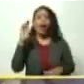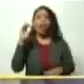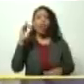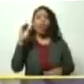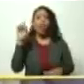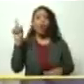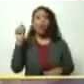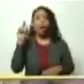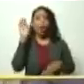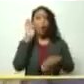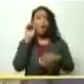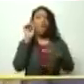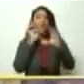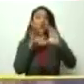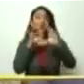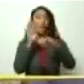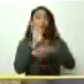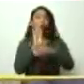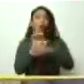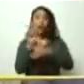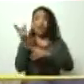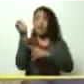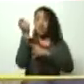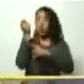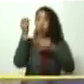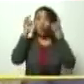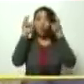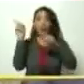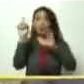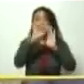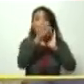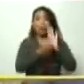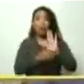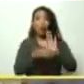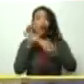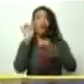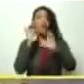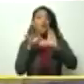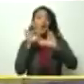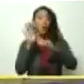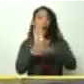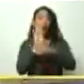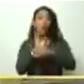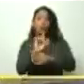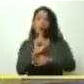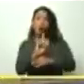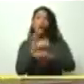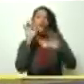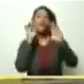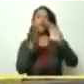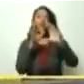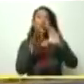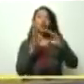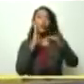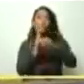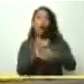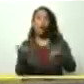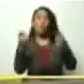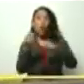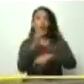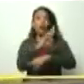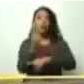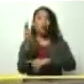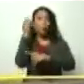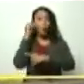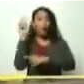que son fondos protegidos eso no dice en ninguna parte de ese documento dice fondos protegidos dice fondos congelados a la República